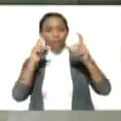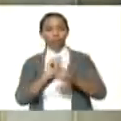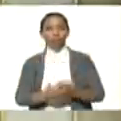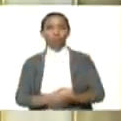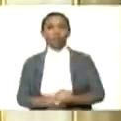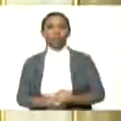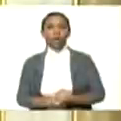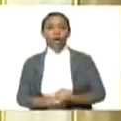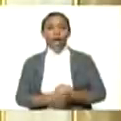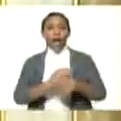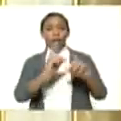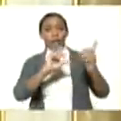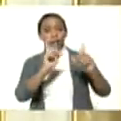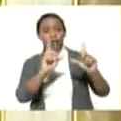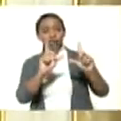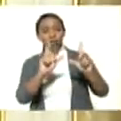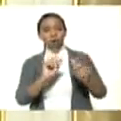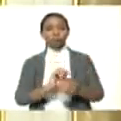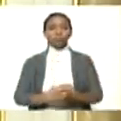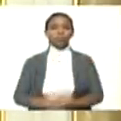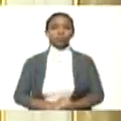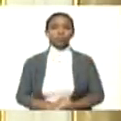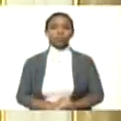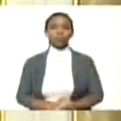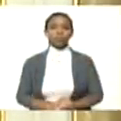en los medios de comunicación